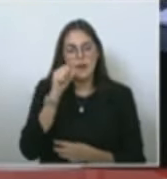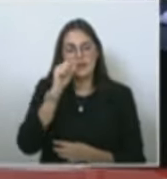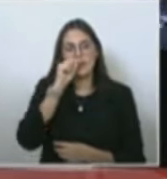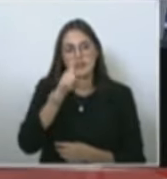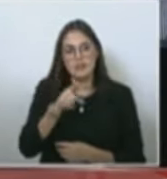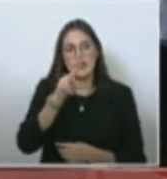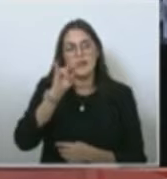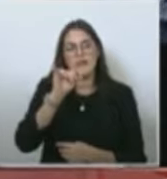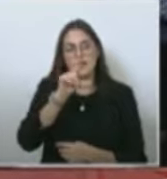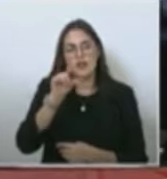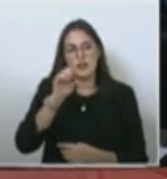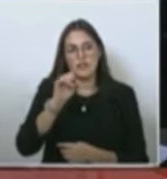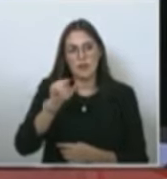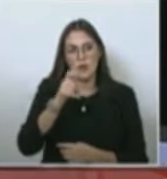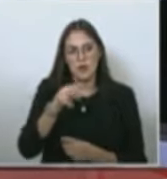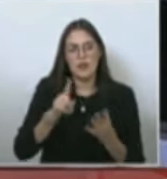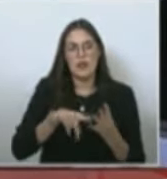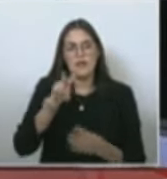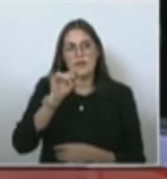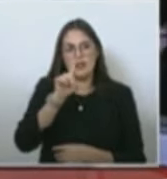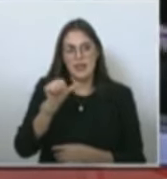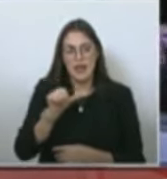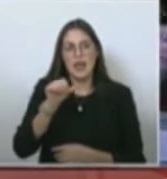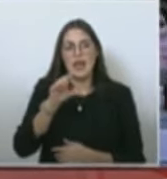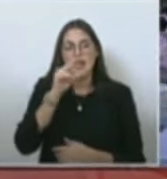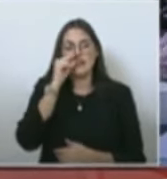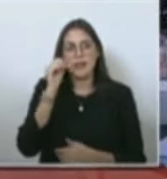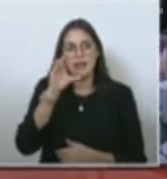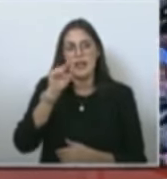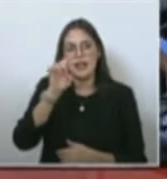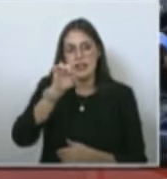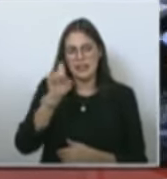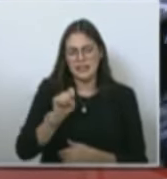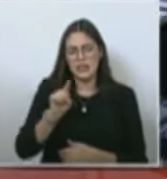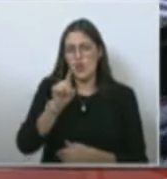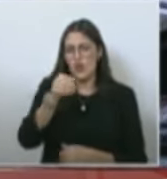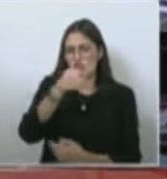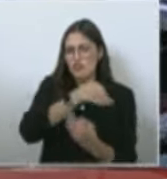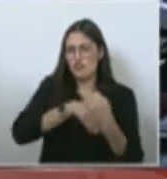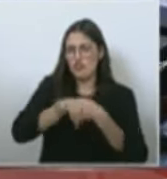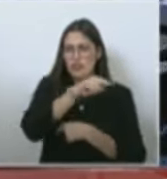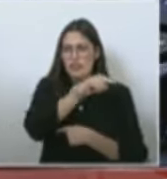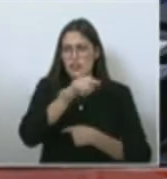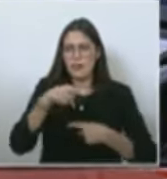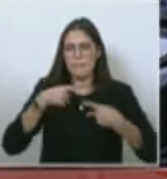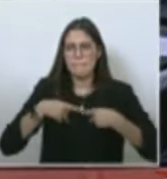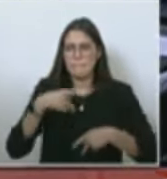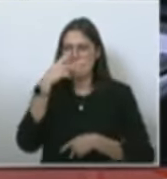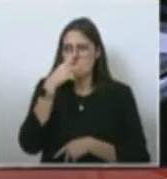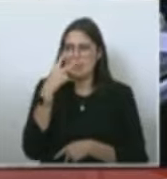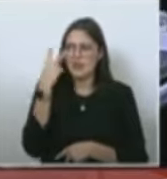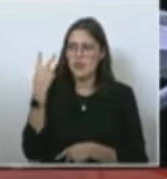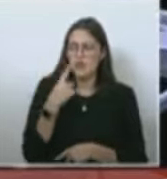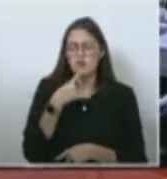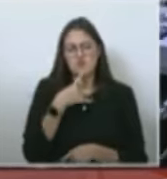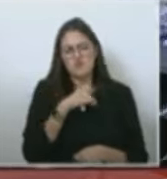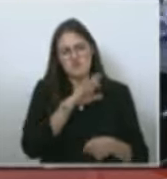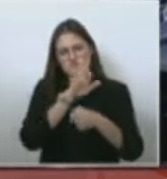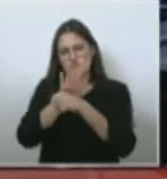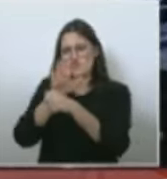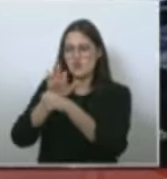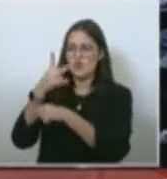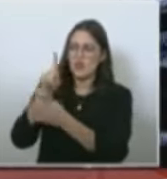Villa, Zapata, Cárdenas y todos los mexicanos que defendieron los derechos de los humildes y se enfrentaron con